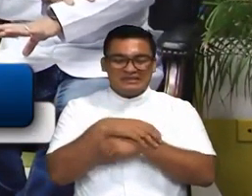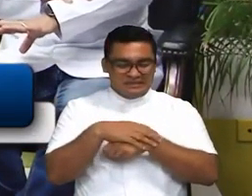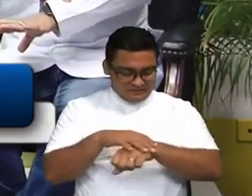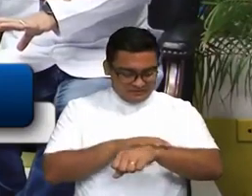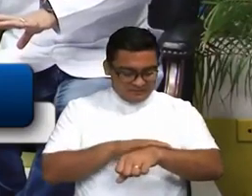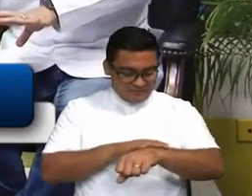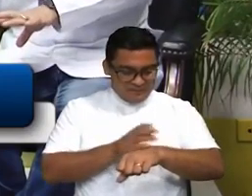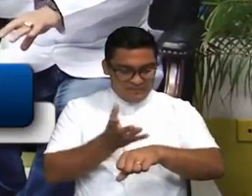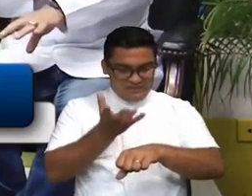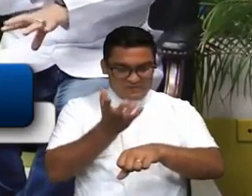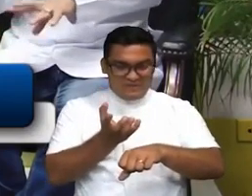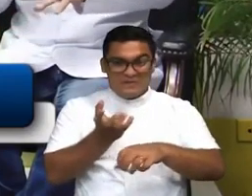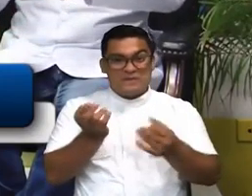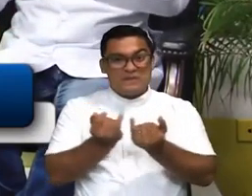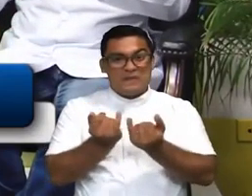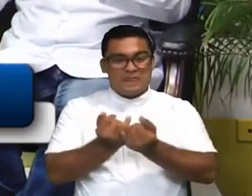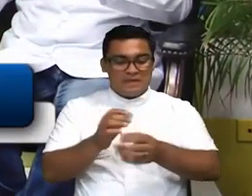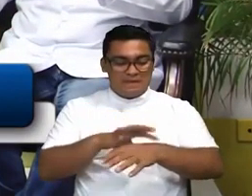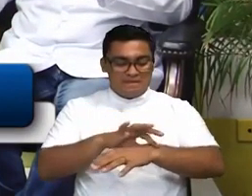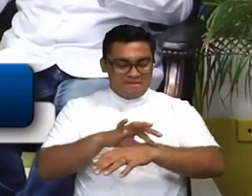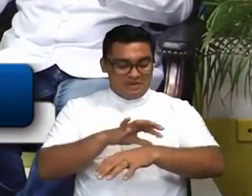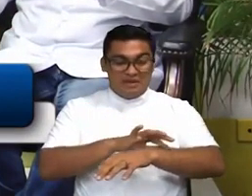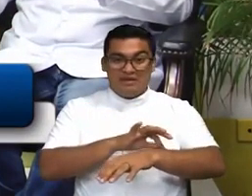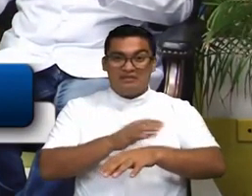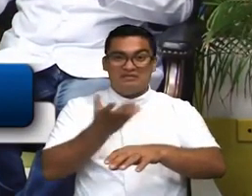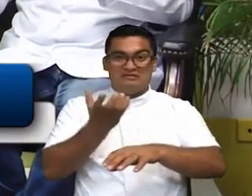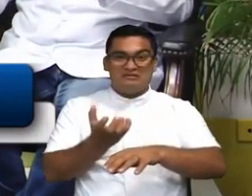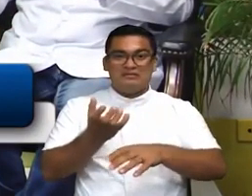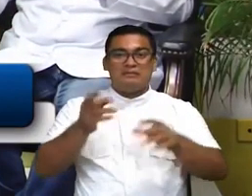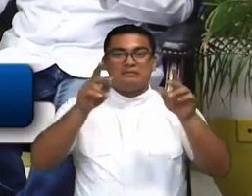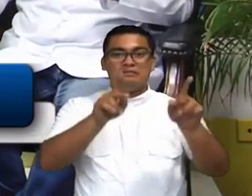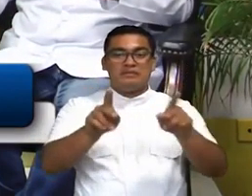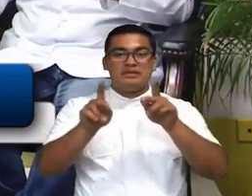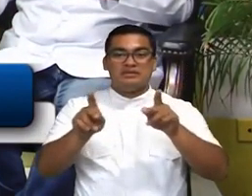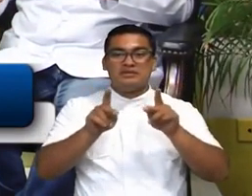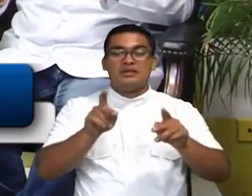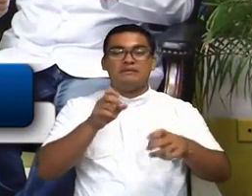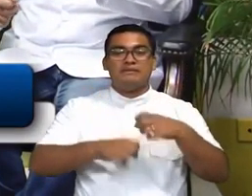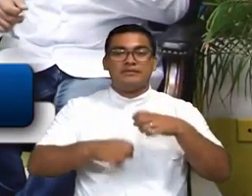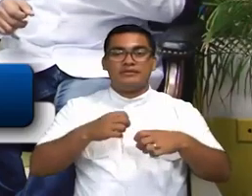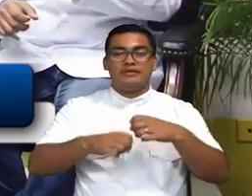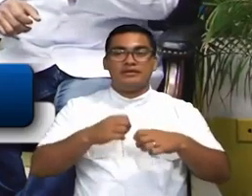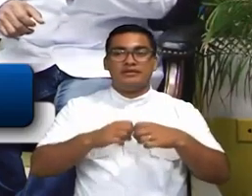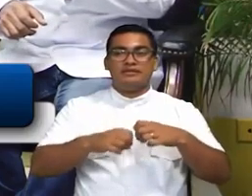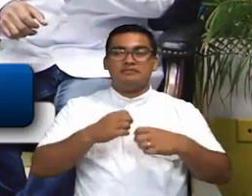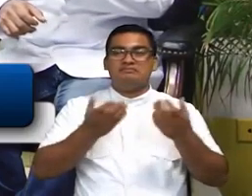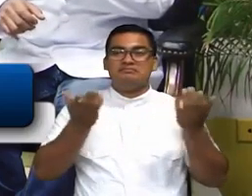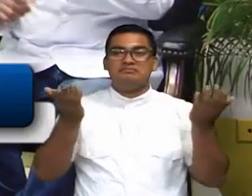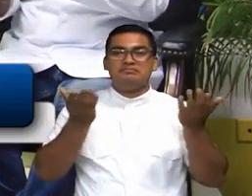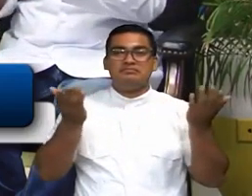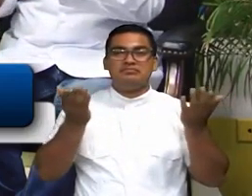reseca la piel, ¿ya? Y por eso es que la gente tiende a tener más problemas.